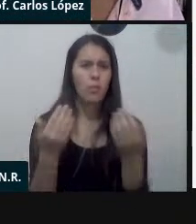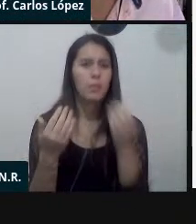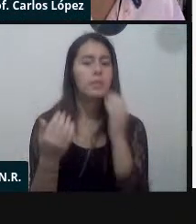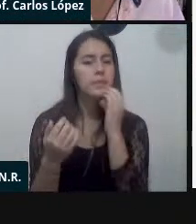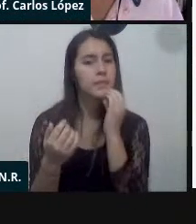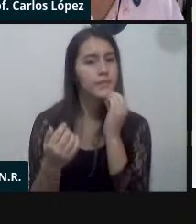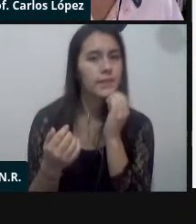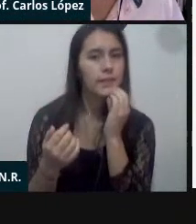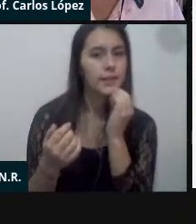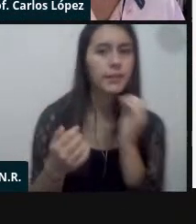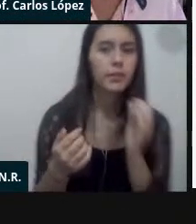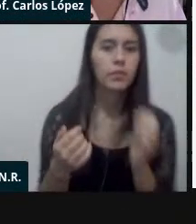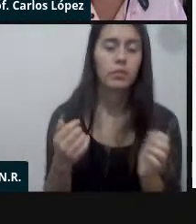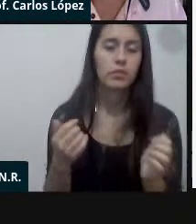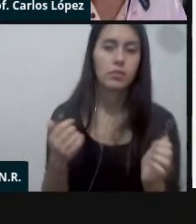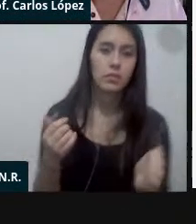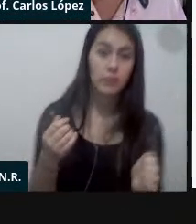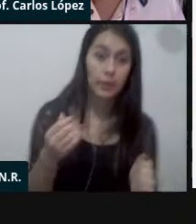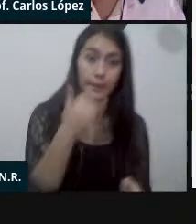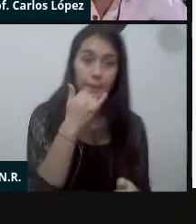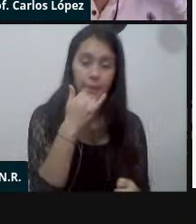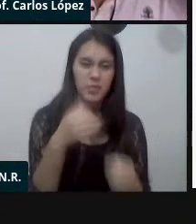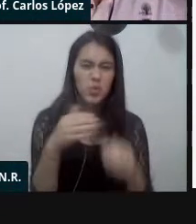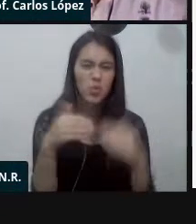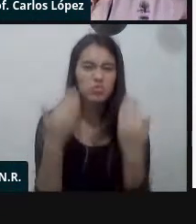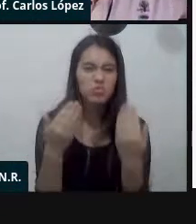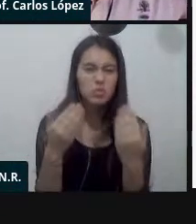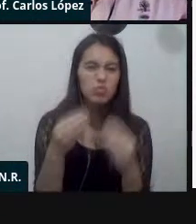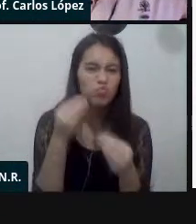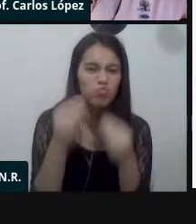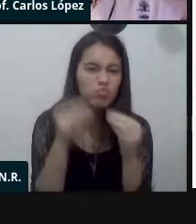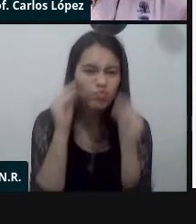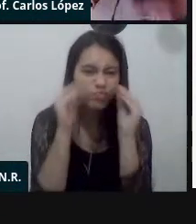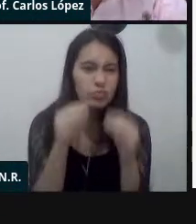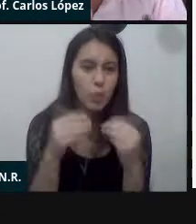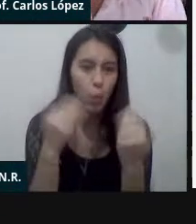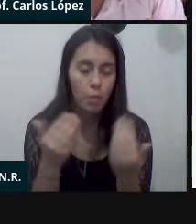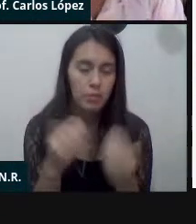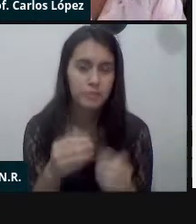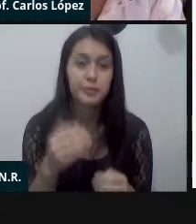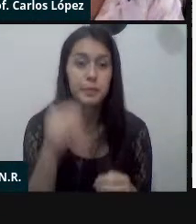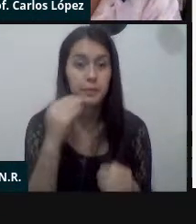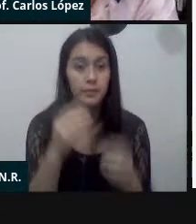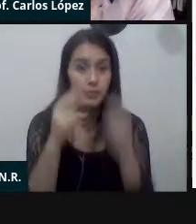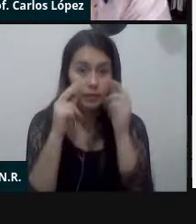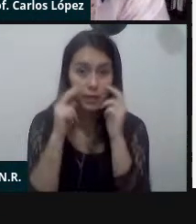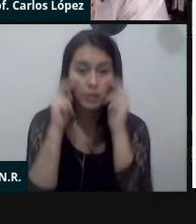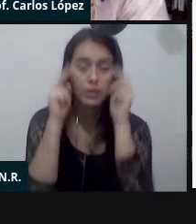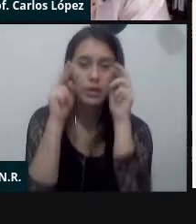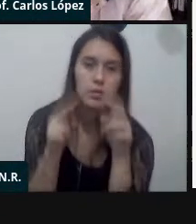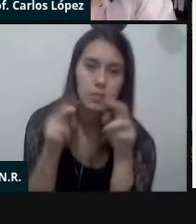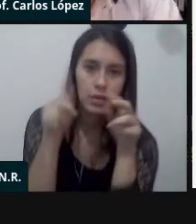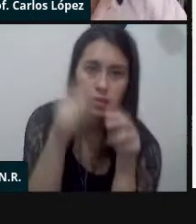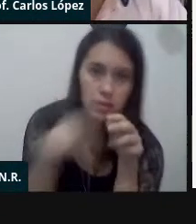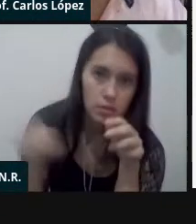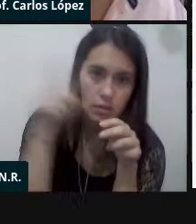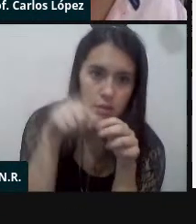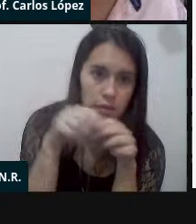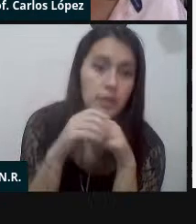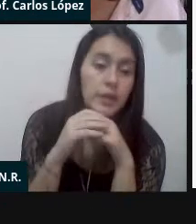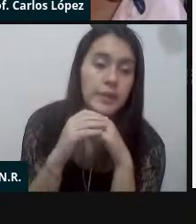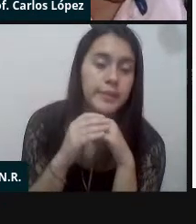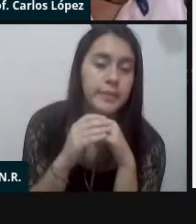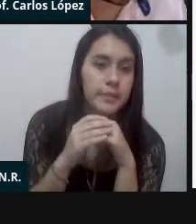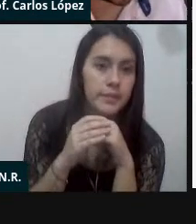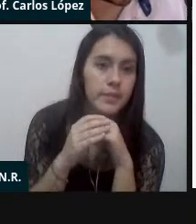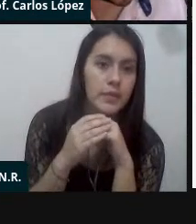de eso. Listo. Entonces, para este ejemplo, estamos viendo la pantalla de StreamYard del profesor Carlos. Entonces,